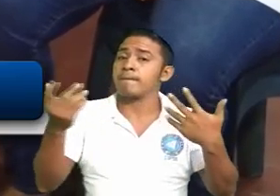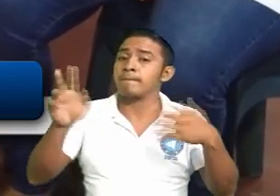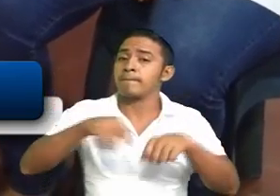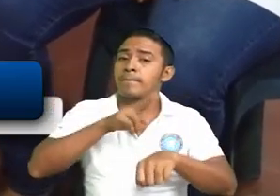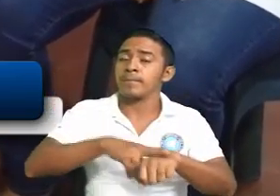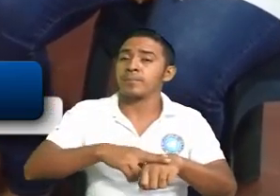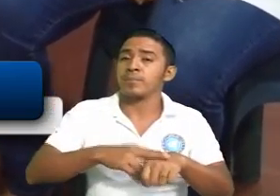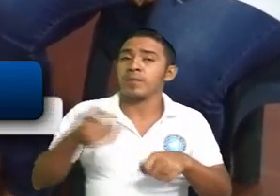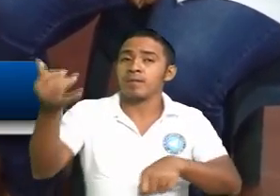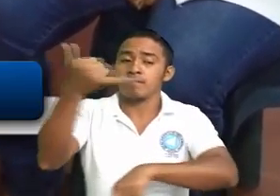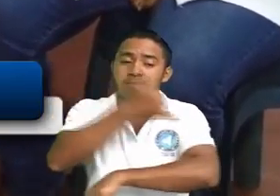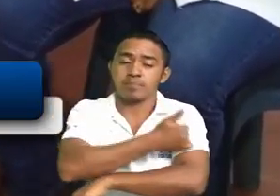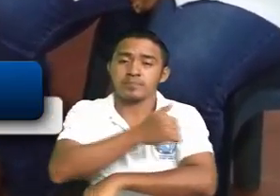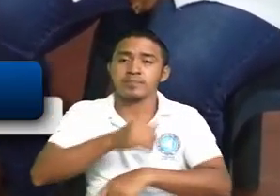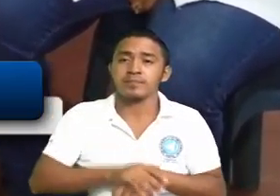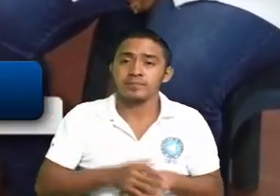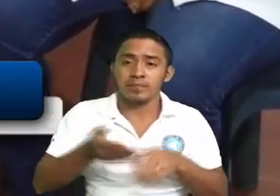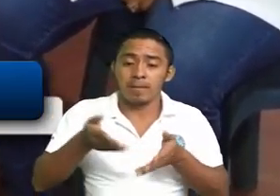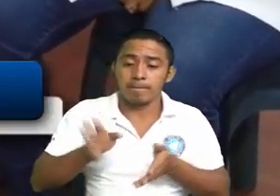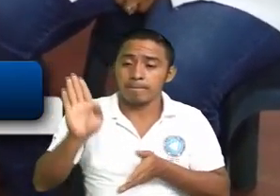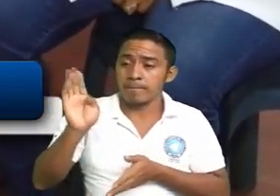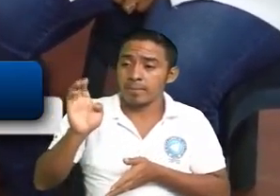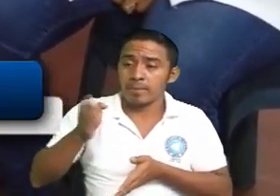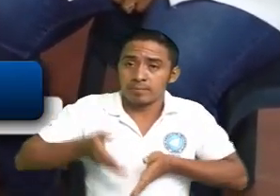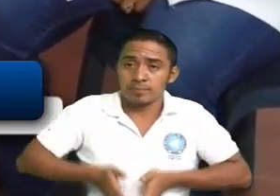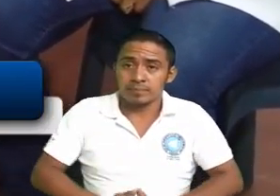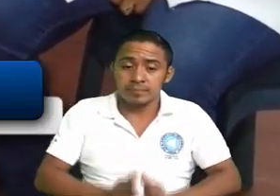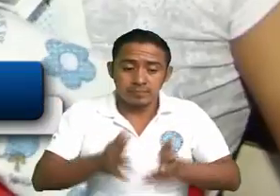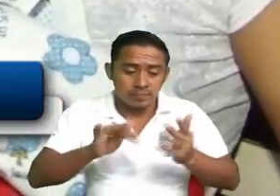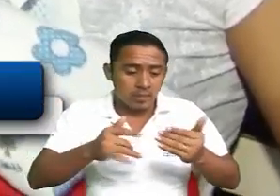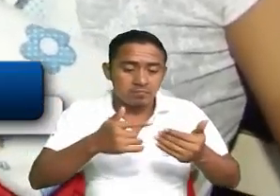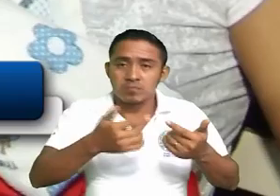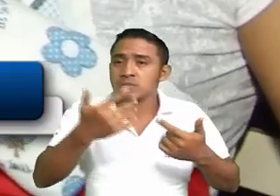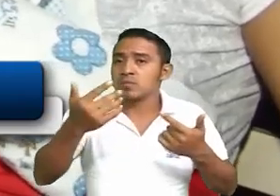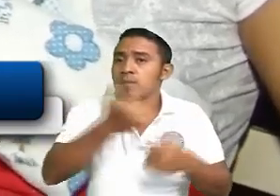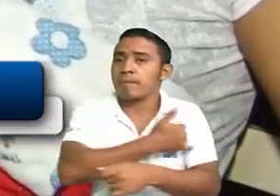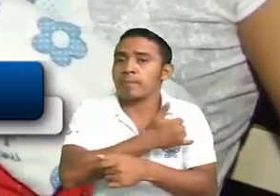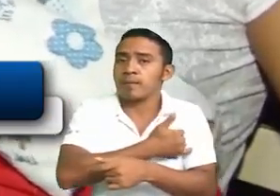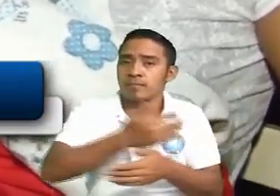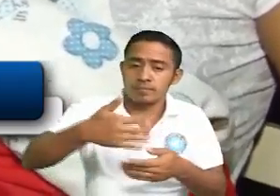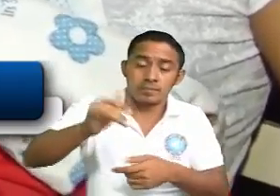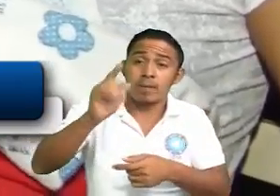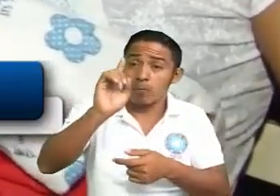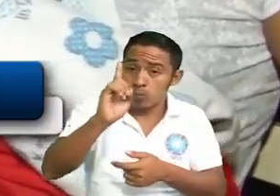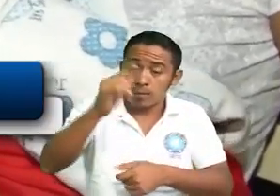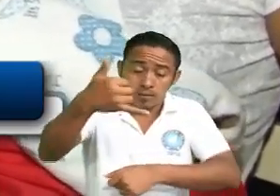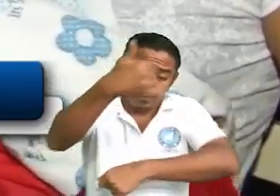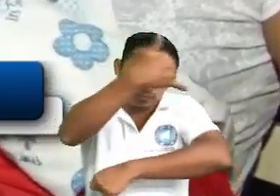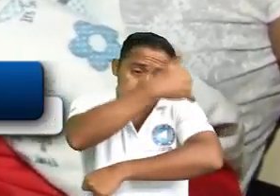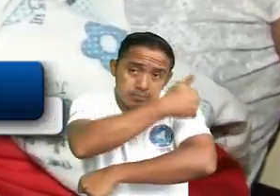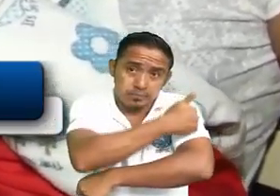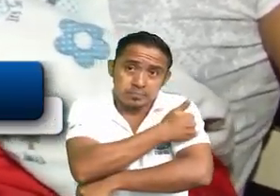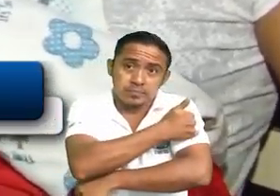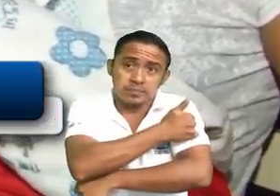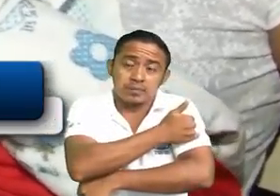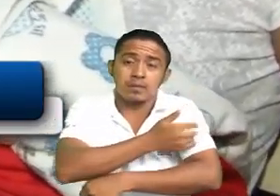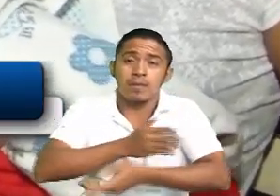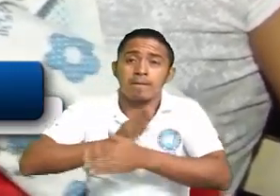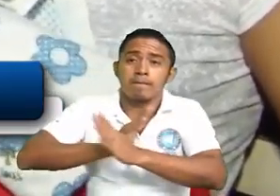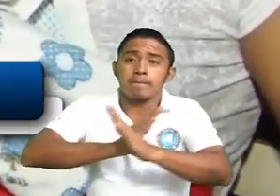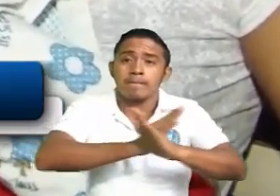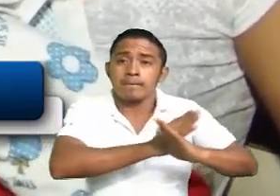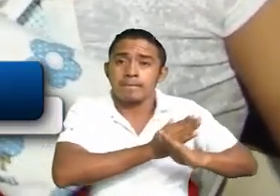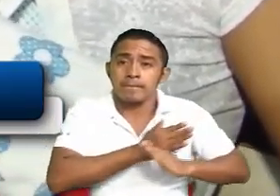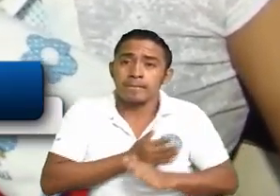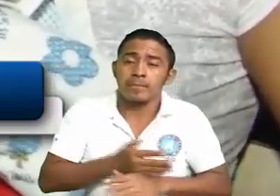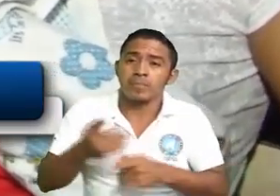médico cuando dice la tarjeta, a los 6 meses, a los 8, a los 12. ¿Es importante eso? Claro que sí. Nosotros tenemos un